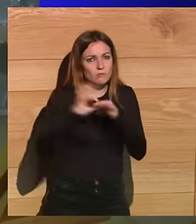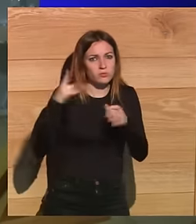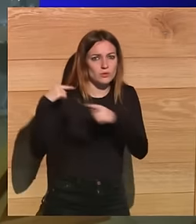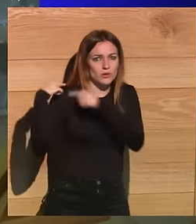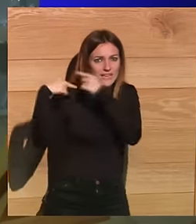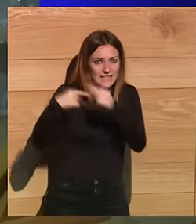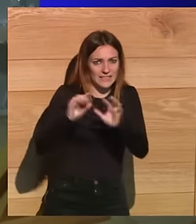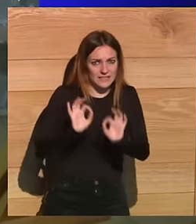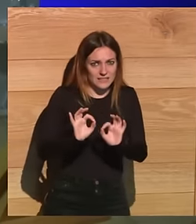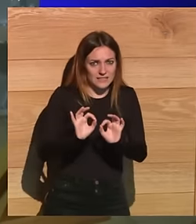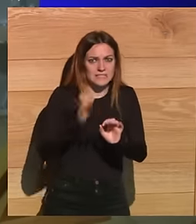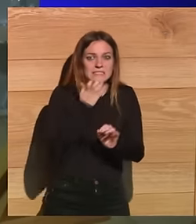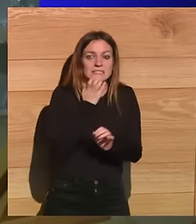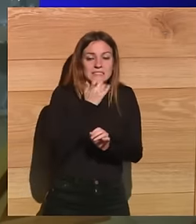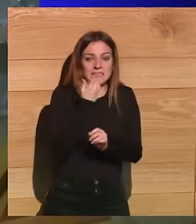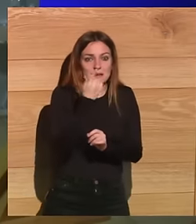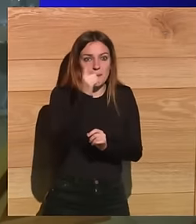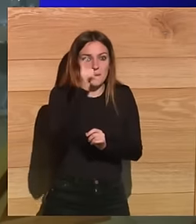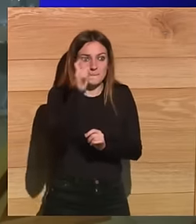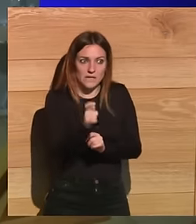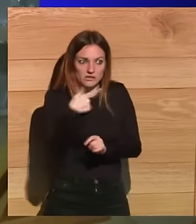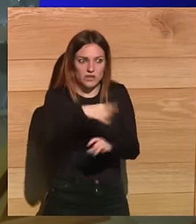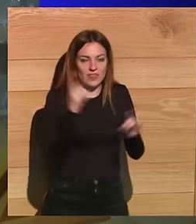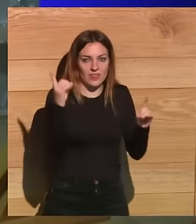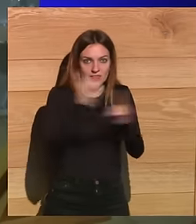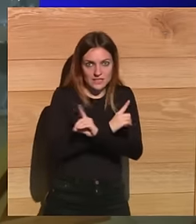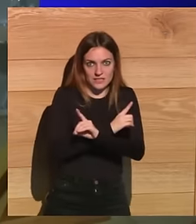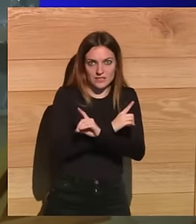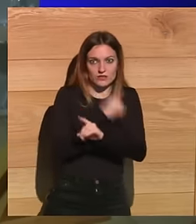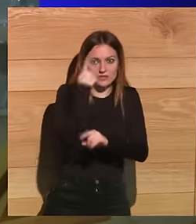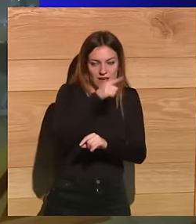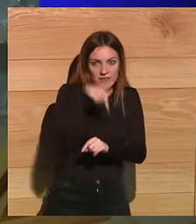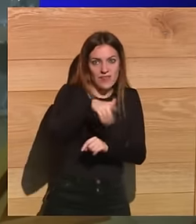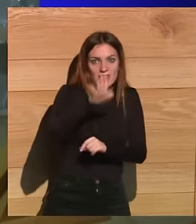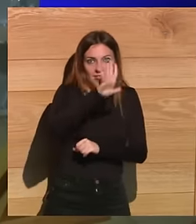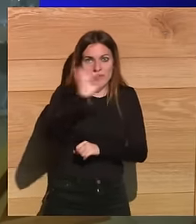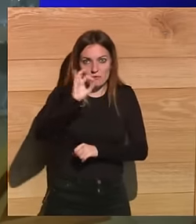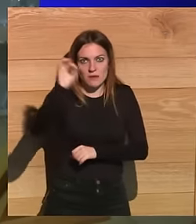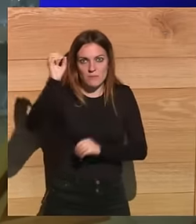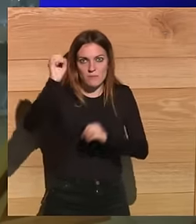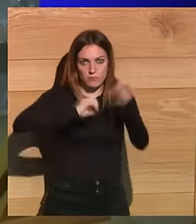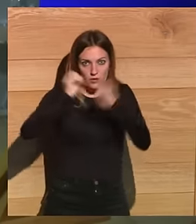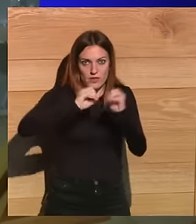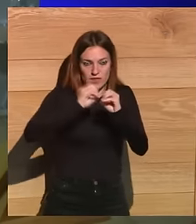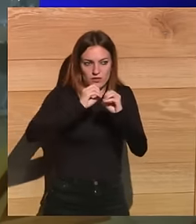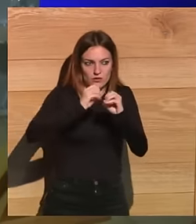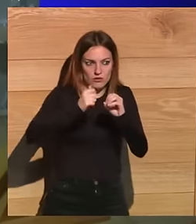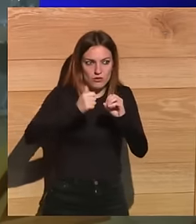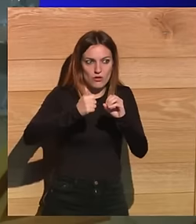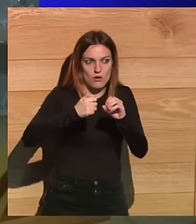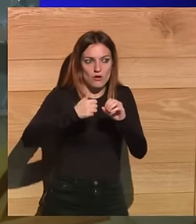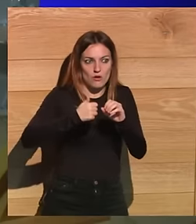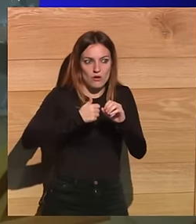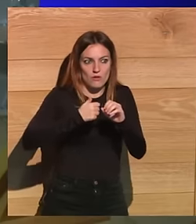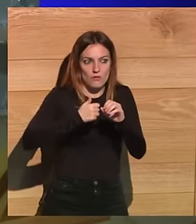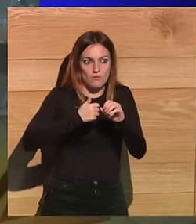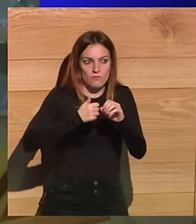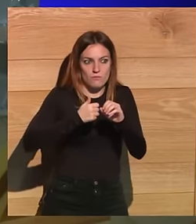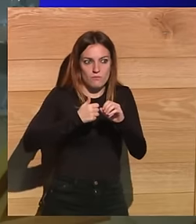disléxica. Si alguien tiene dislexia en su familia, sabéis que tenéis un 50% de posibilidades, por ejemplo, entre dos